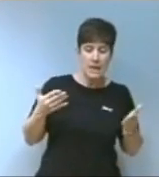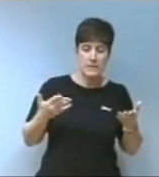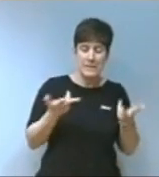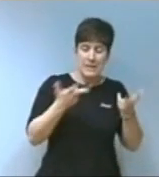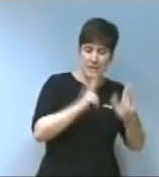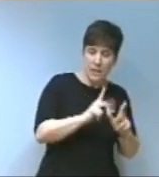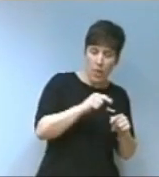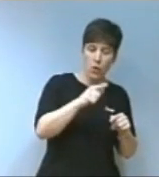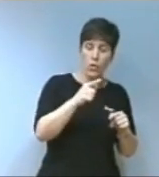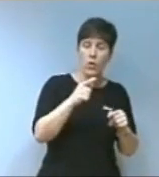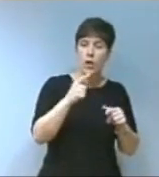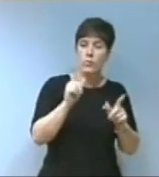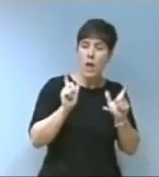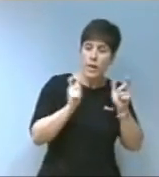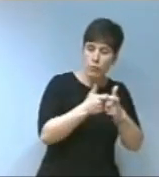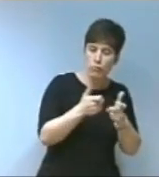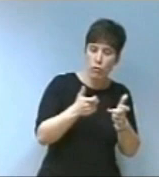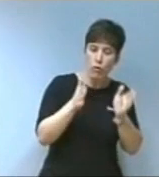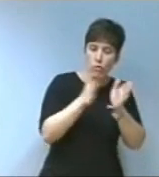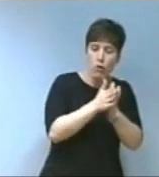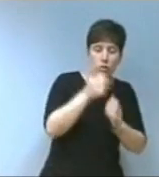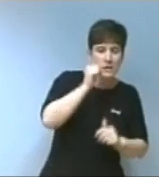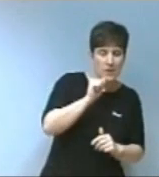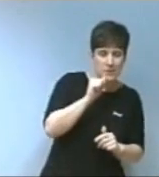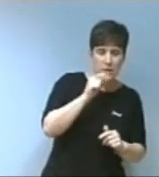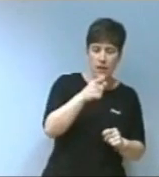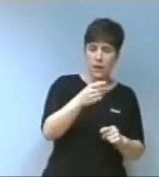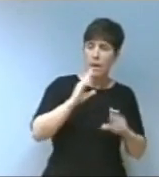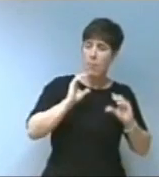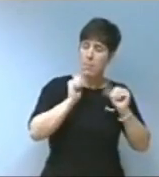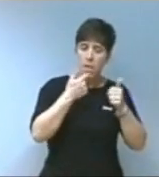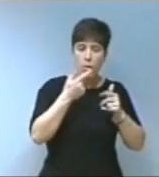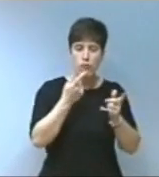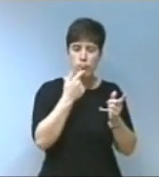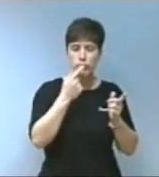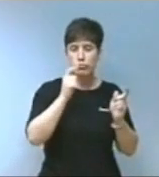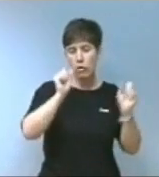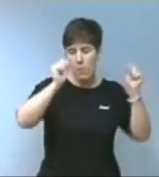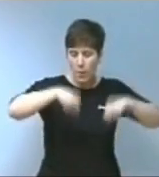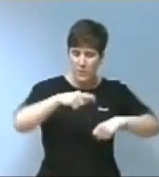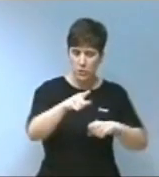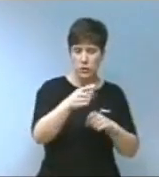señor Sánchez y ha arrancado unos compromisos de casi 8.000 millones de euros.